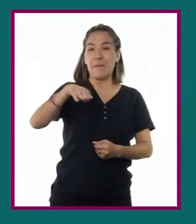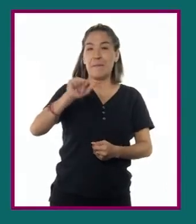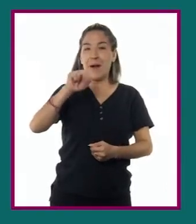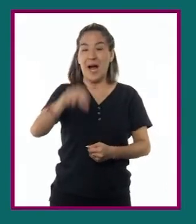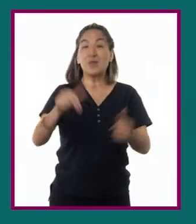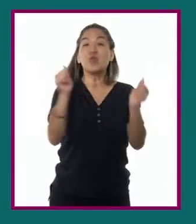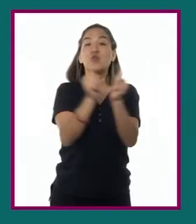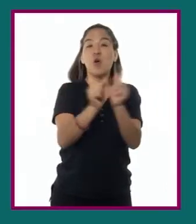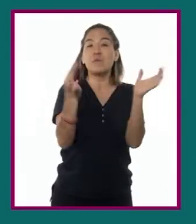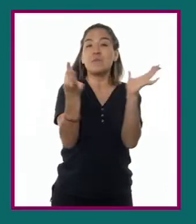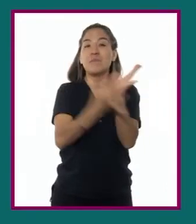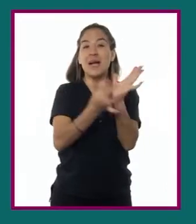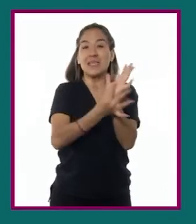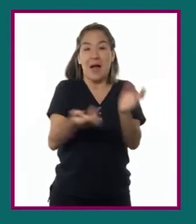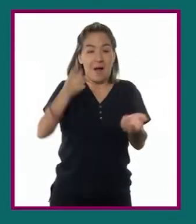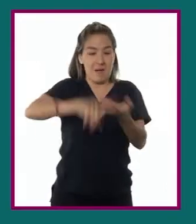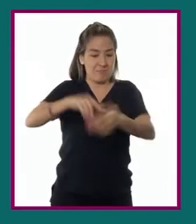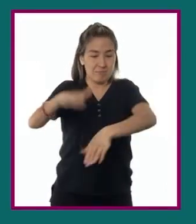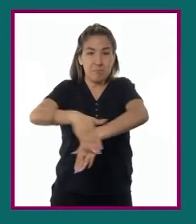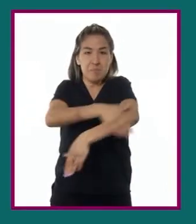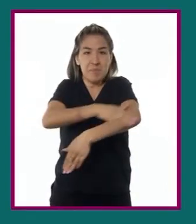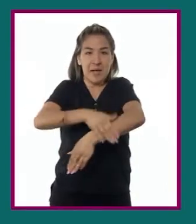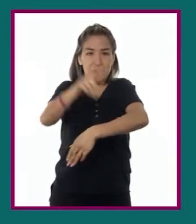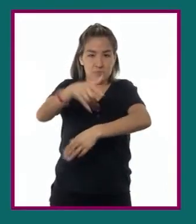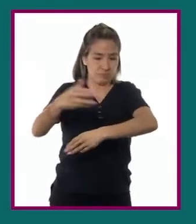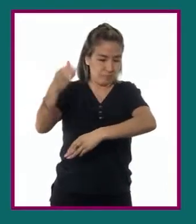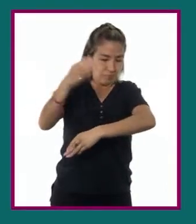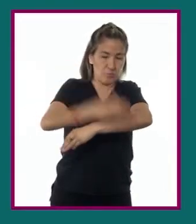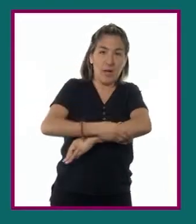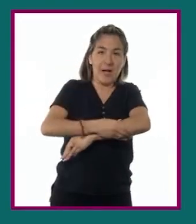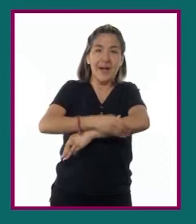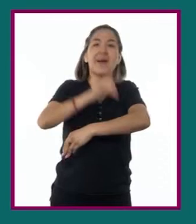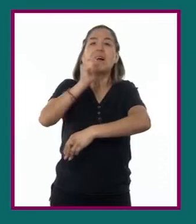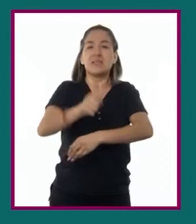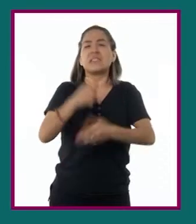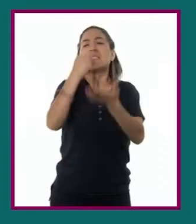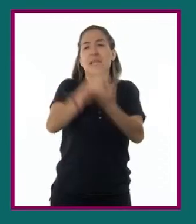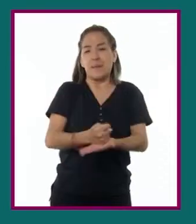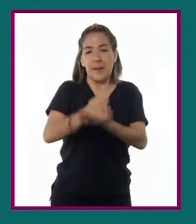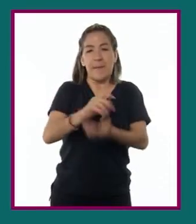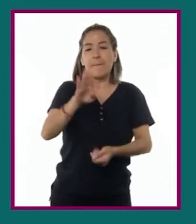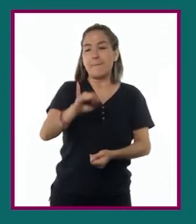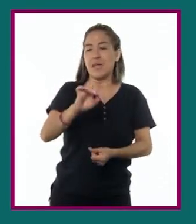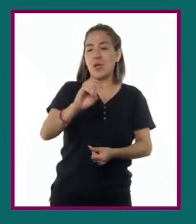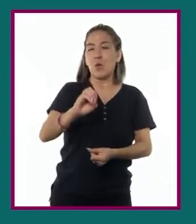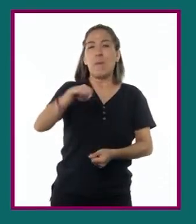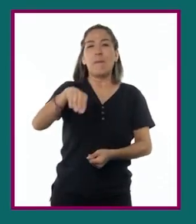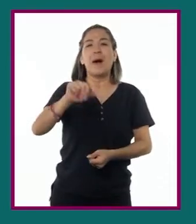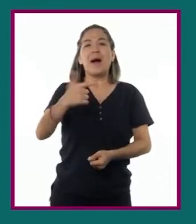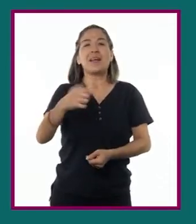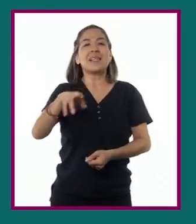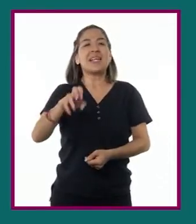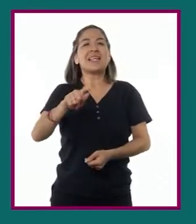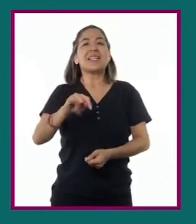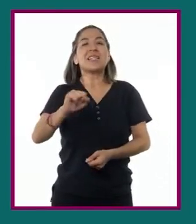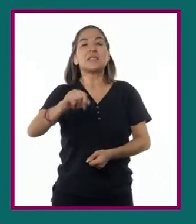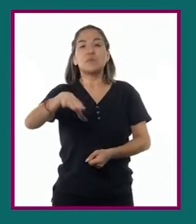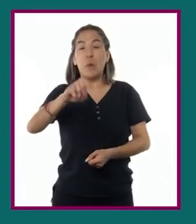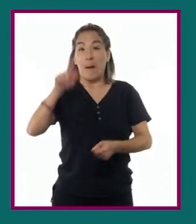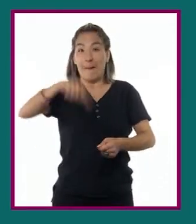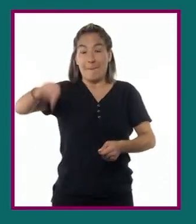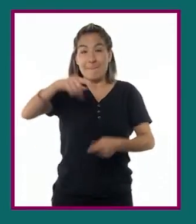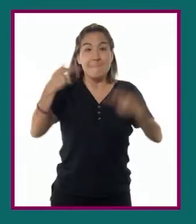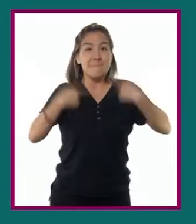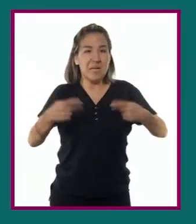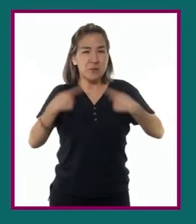metales sobre la piel. Es conocida también como terapia magnética o biomagnetismo. Las personas que la practican